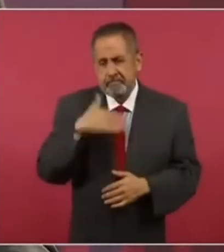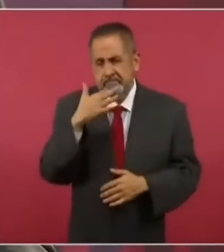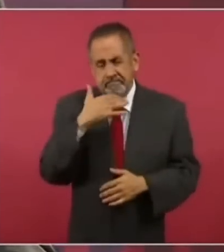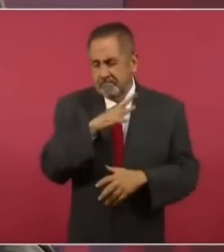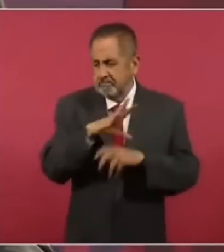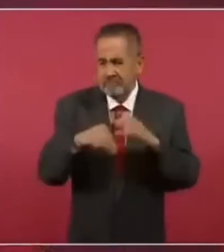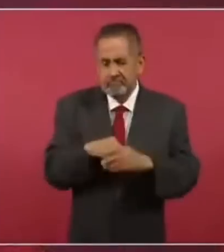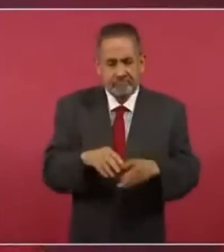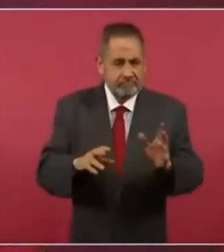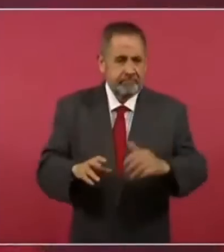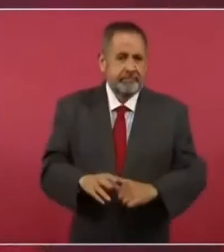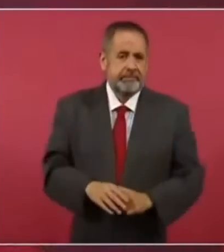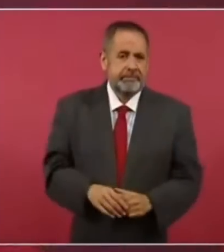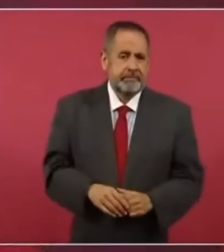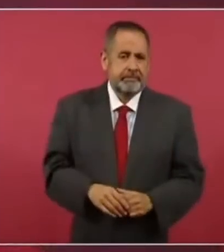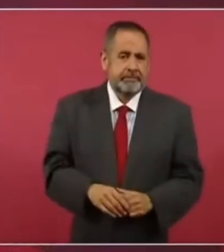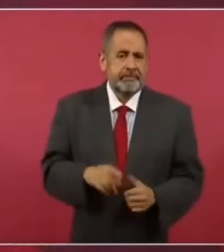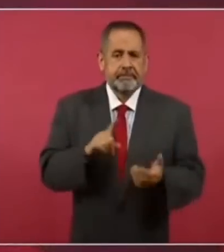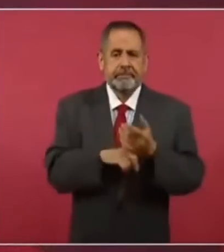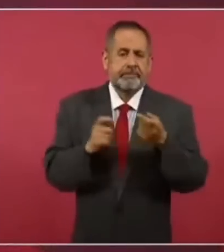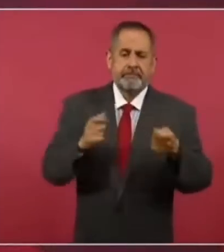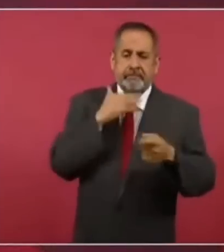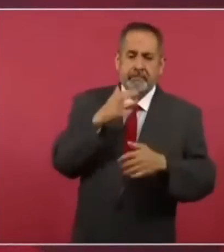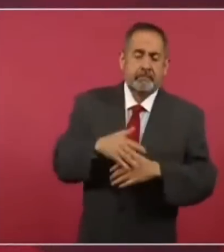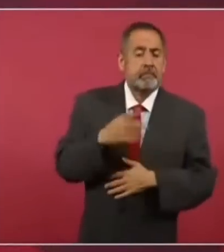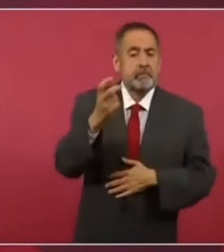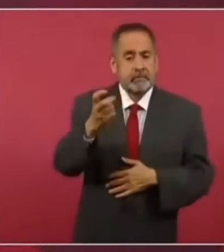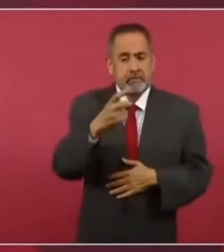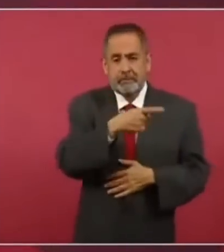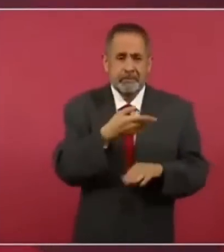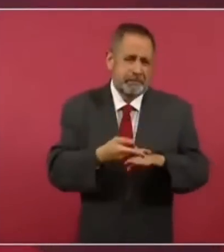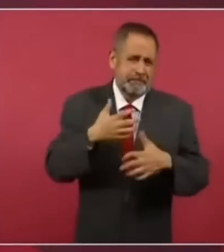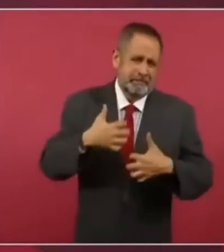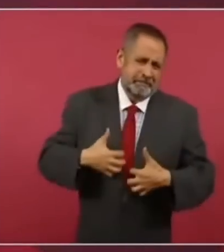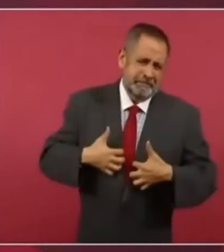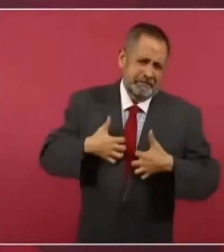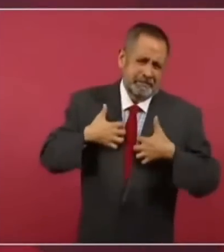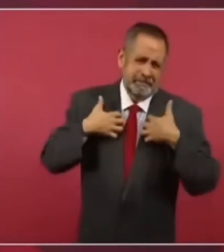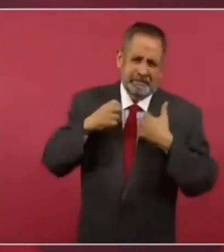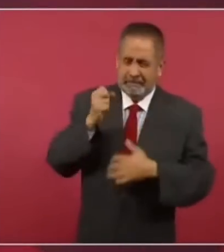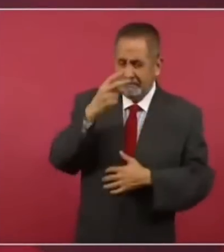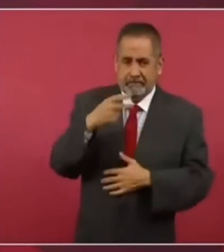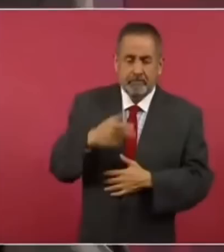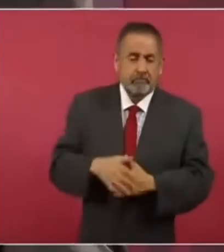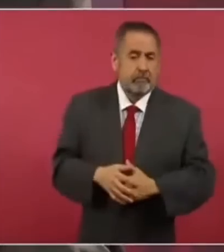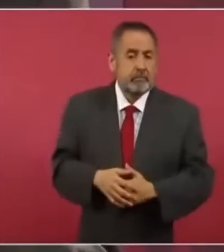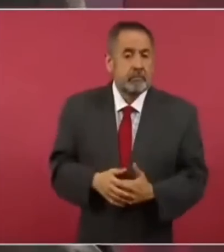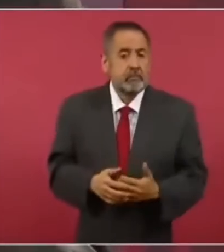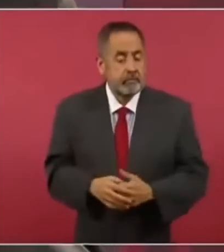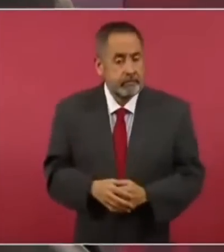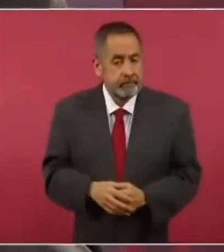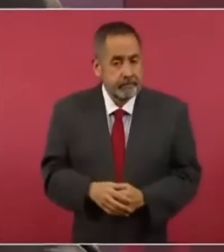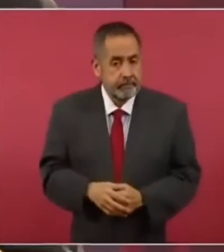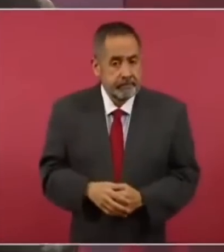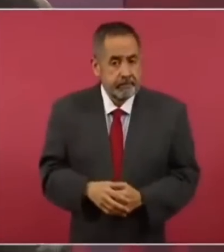completamente manejado por la corrupción. Por eso están tan enojados. Ahora